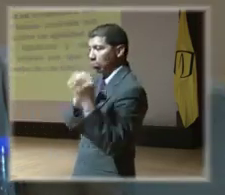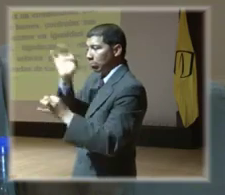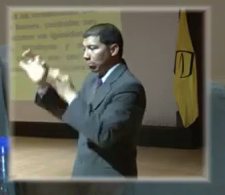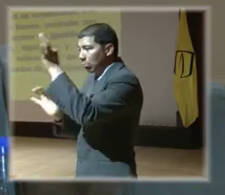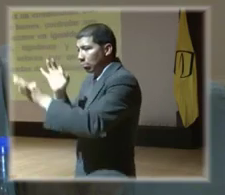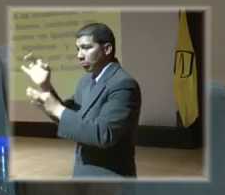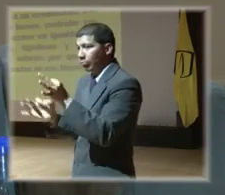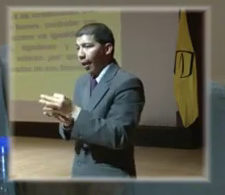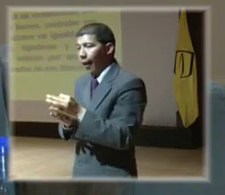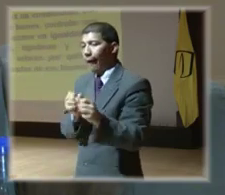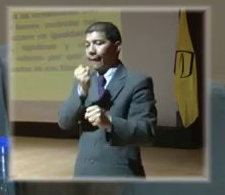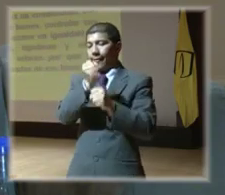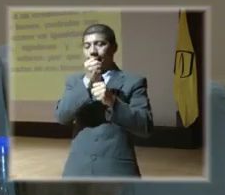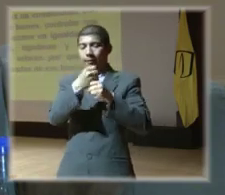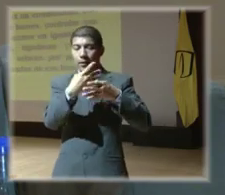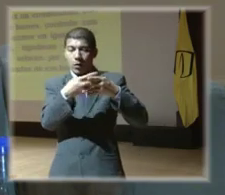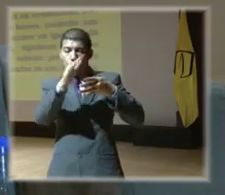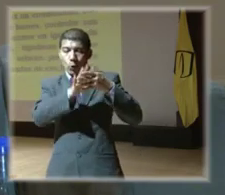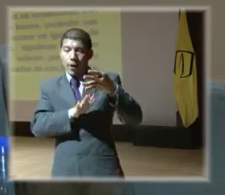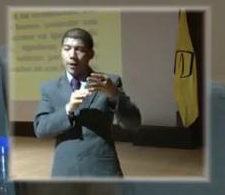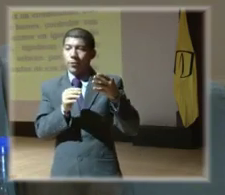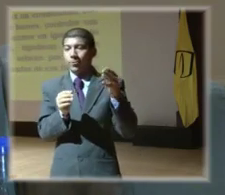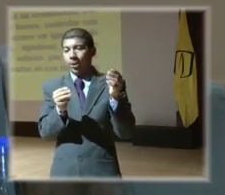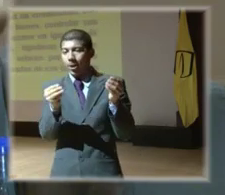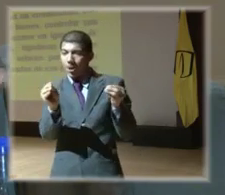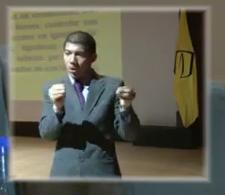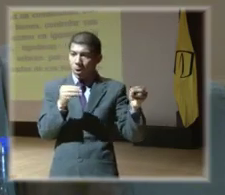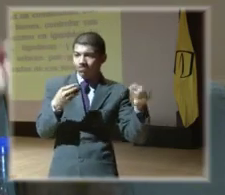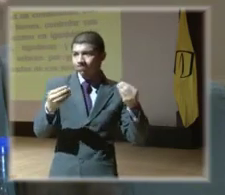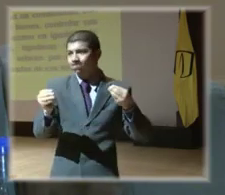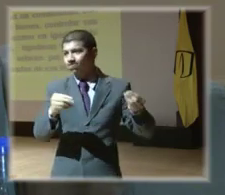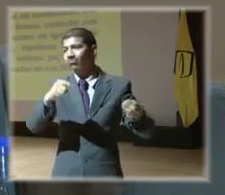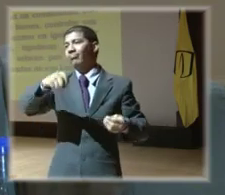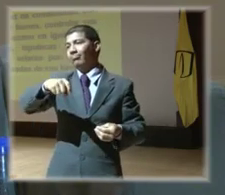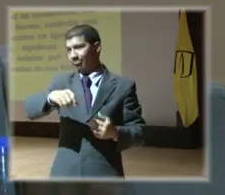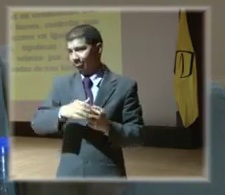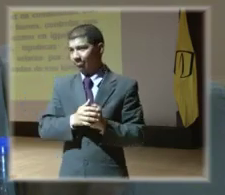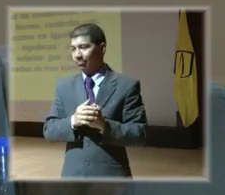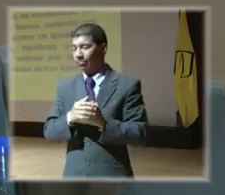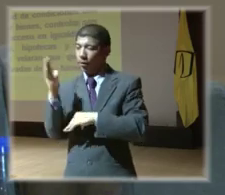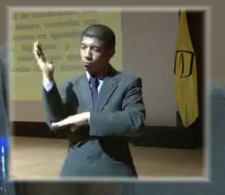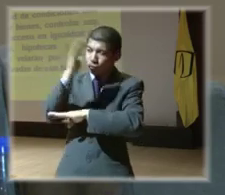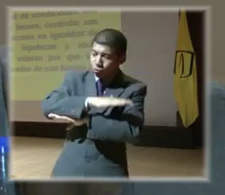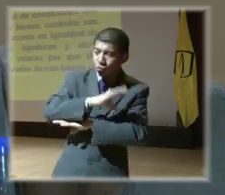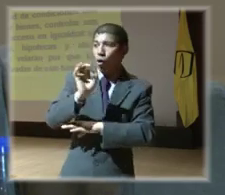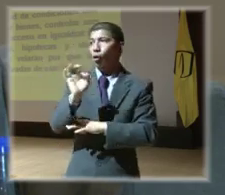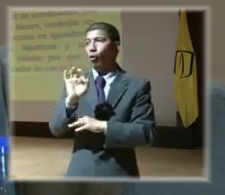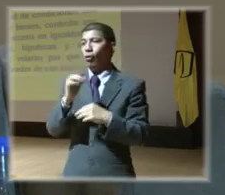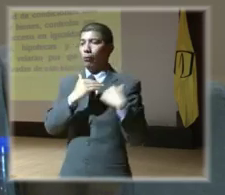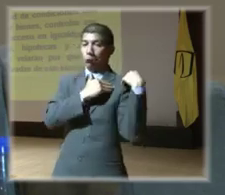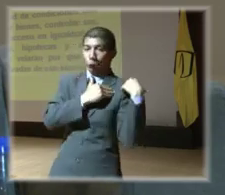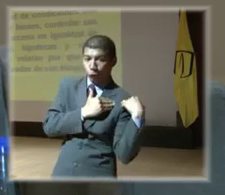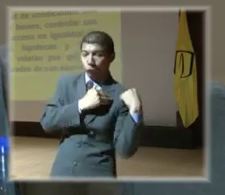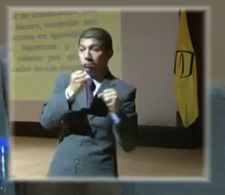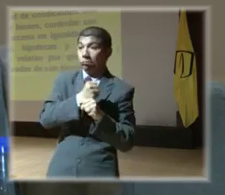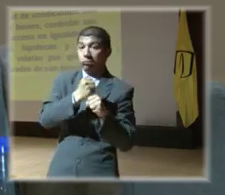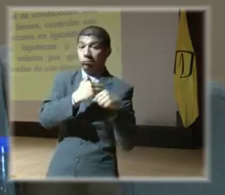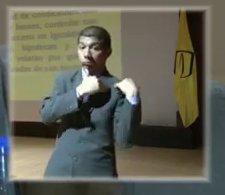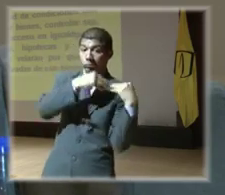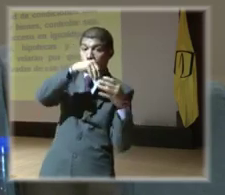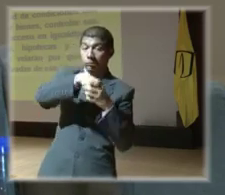una serie de ajustes razonables en el ámbito laboral, como por ejemplo la adaptación de jornada de trabajo, la adaptación de la carga de trabajo, la adaptación